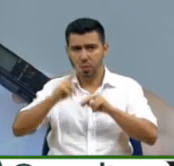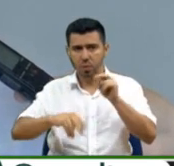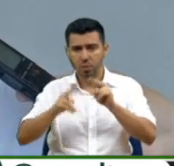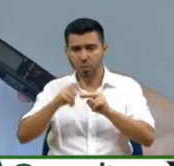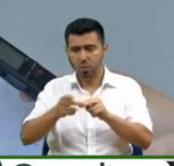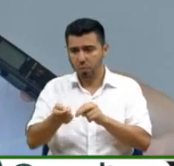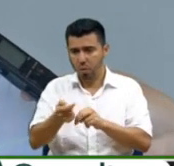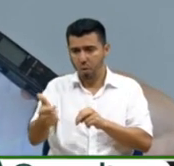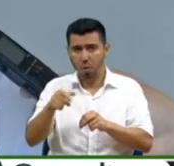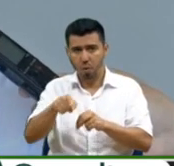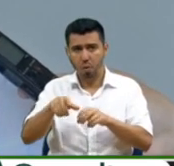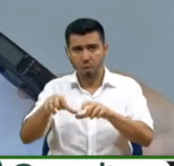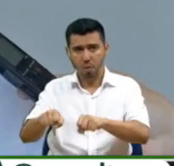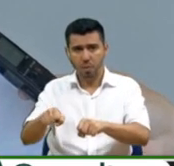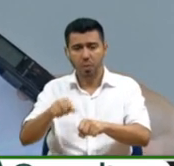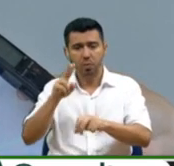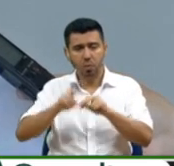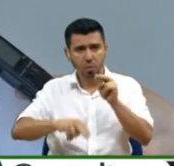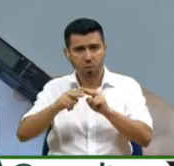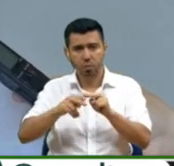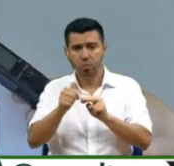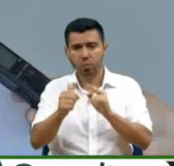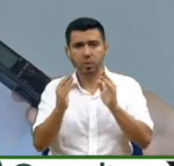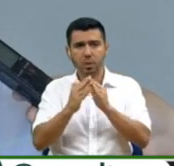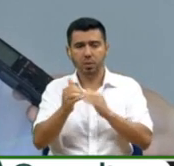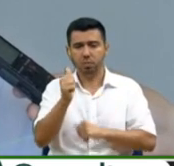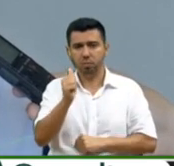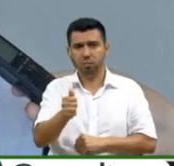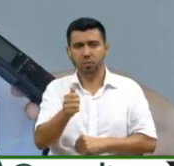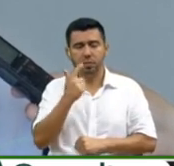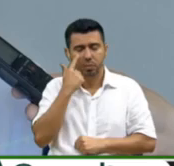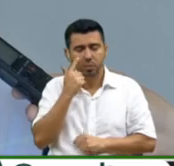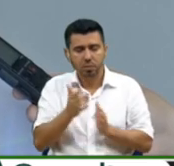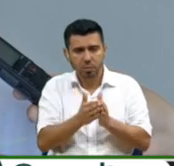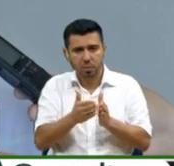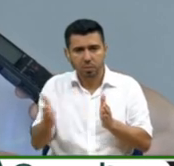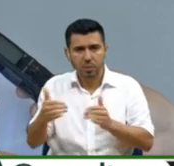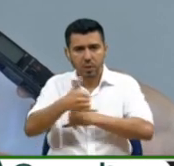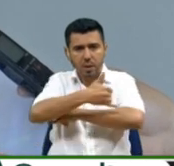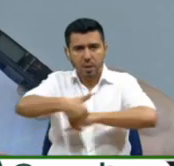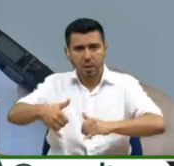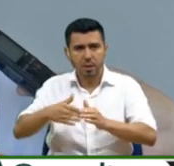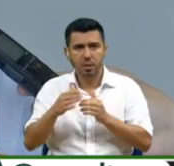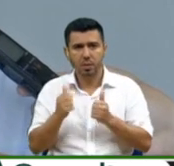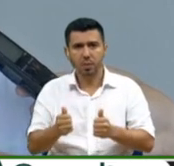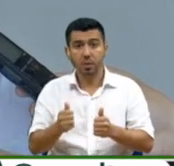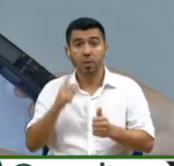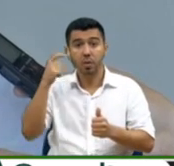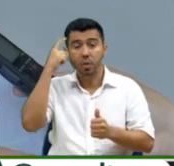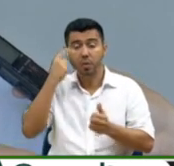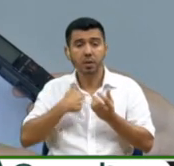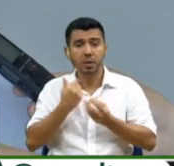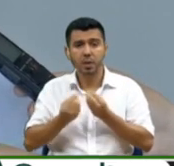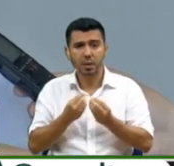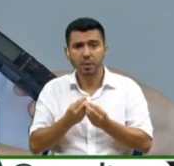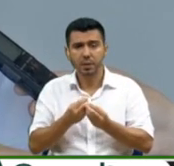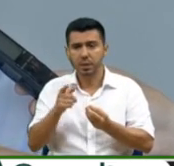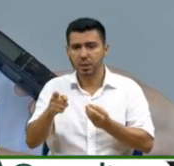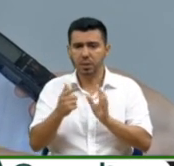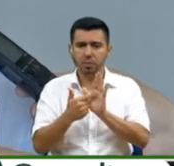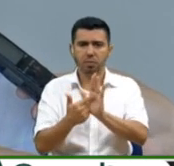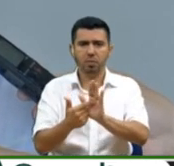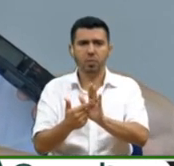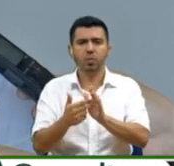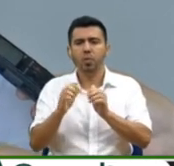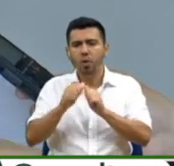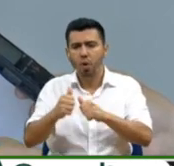su predio, construir su vivienda siguiendo estándares, buenos estándares de diseño. ¿Qué va a hacer el gobierno? Va a aportar los prototipos de vivienda, va a